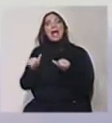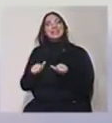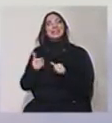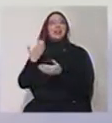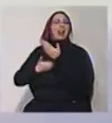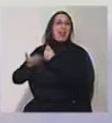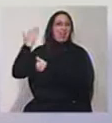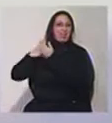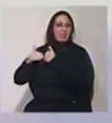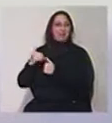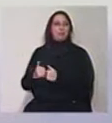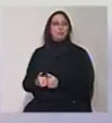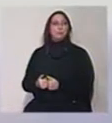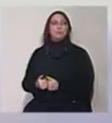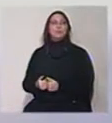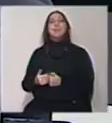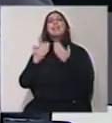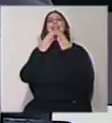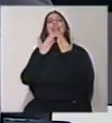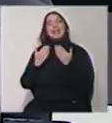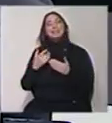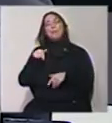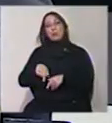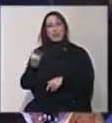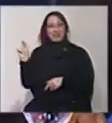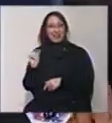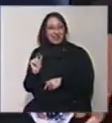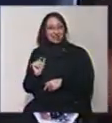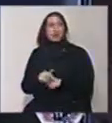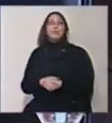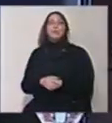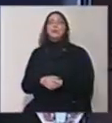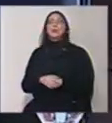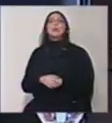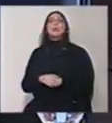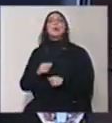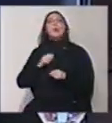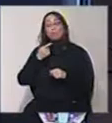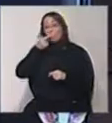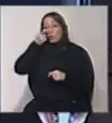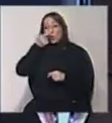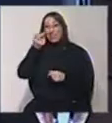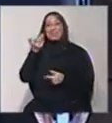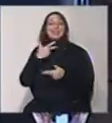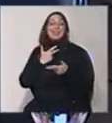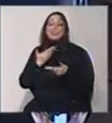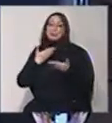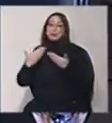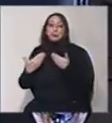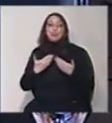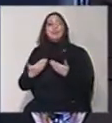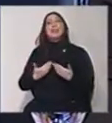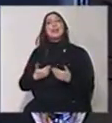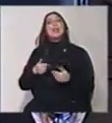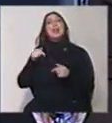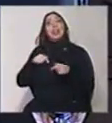anteriormente. Rolando, gracias por este rato. Por favor. Ha sido muy interesante. No, me parece que nos vamos